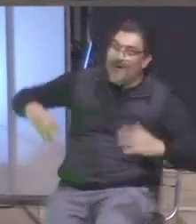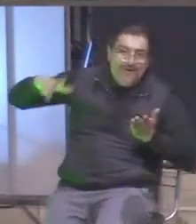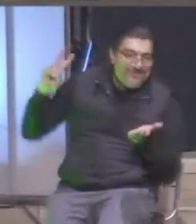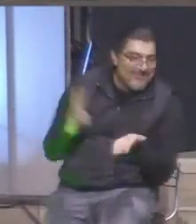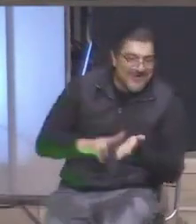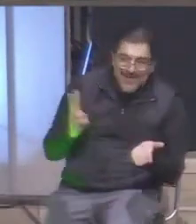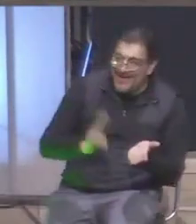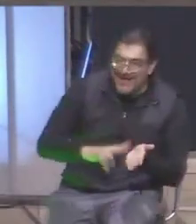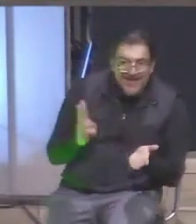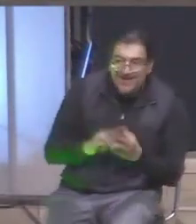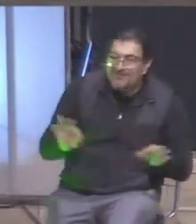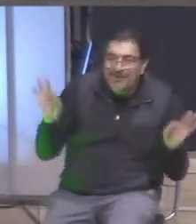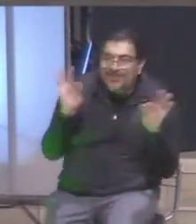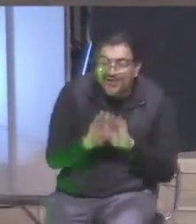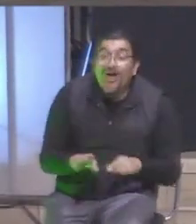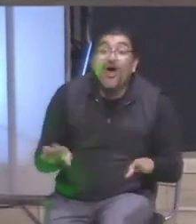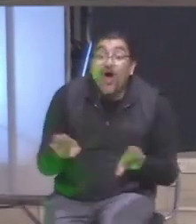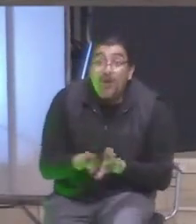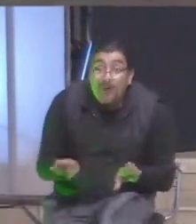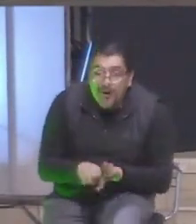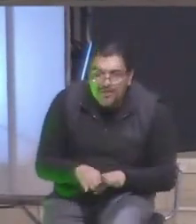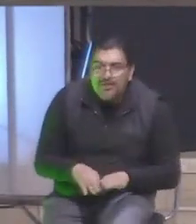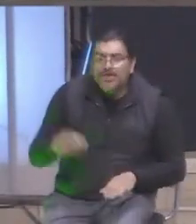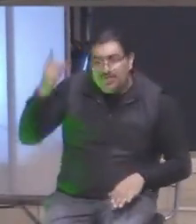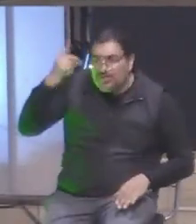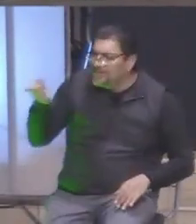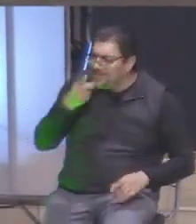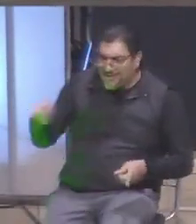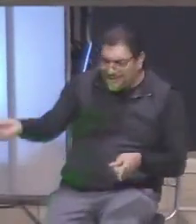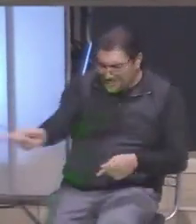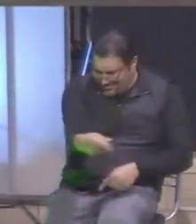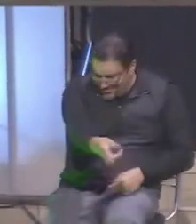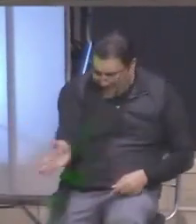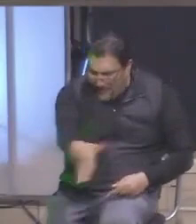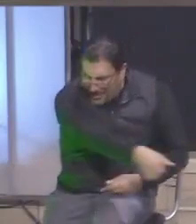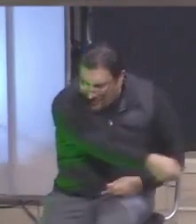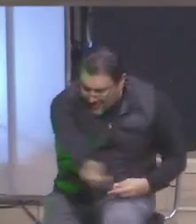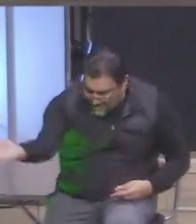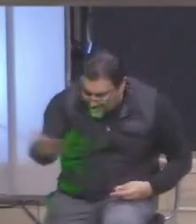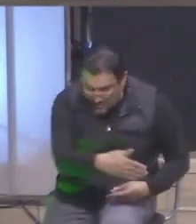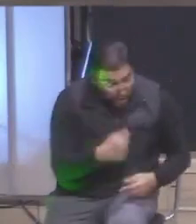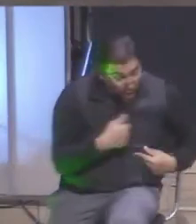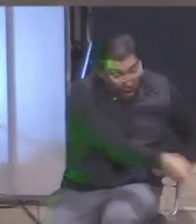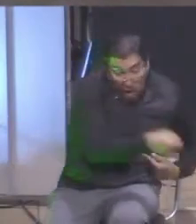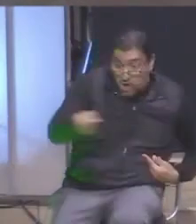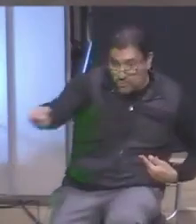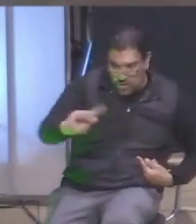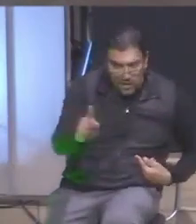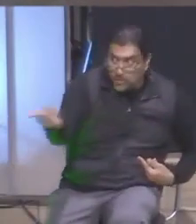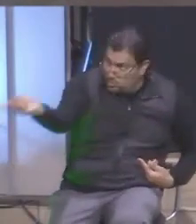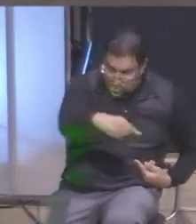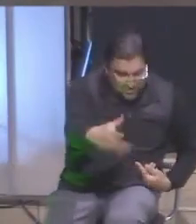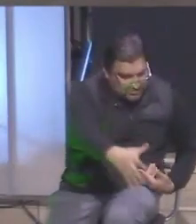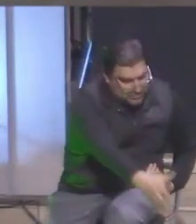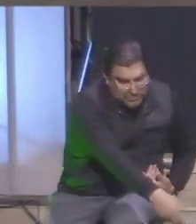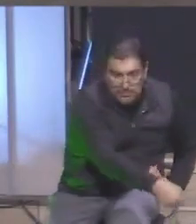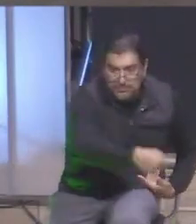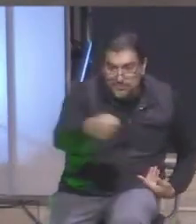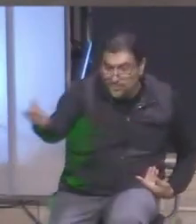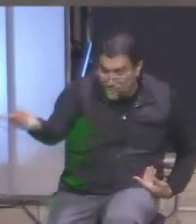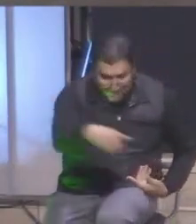y dijo tómalo me pregunto Fíjate que esto no lo dije en el primer